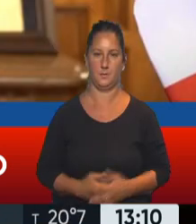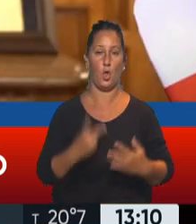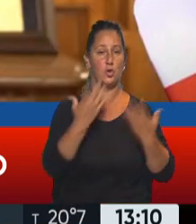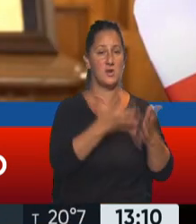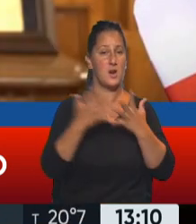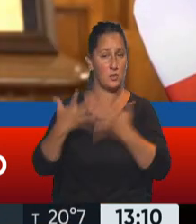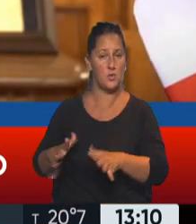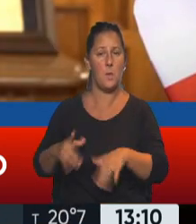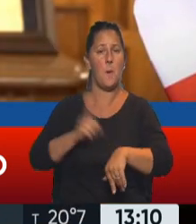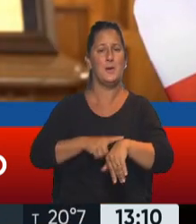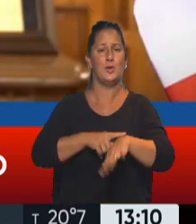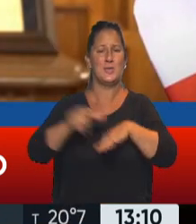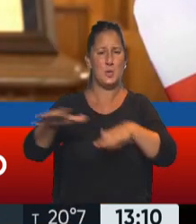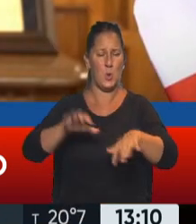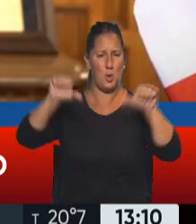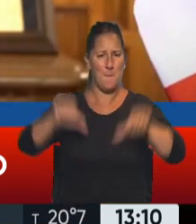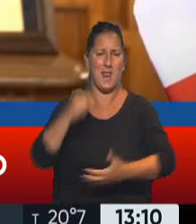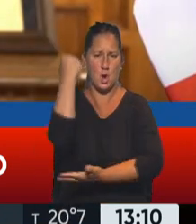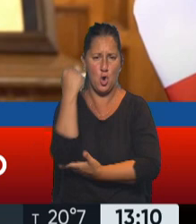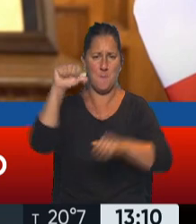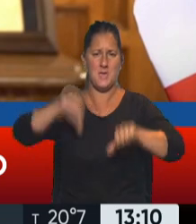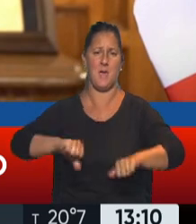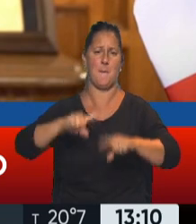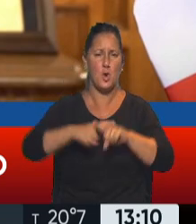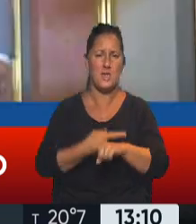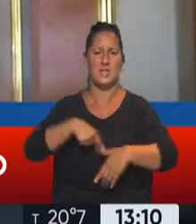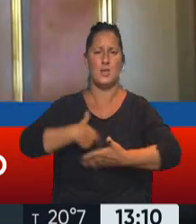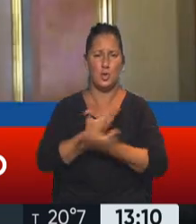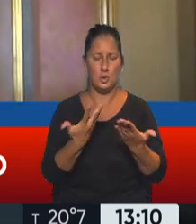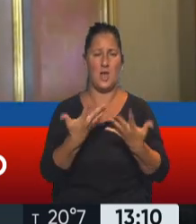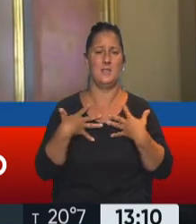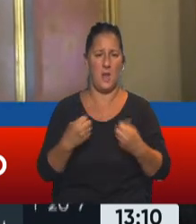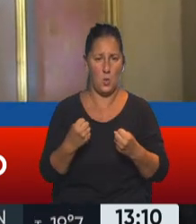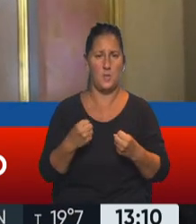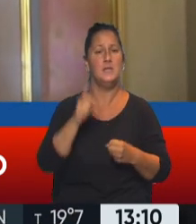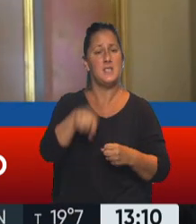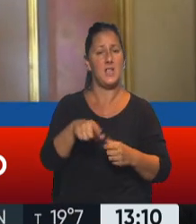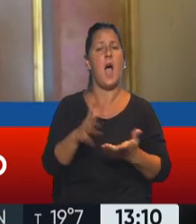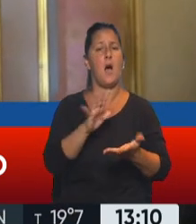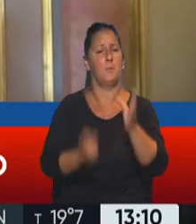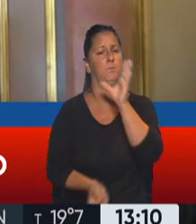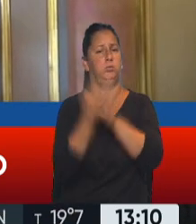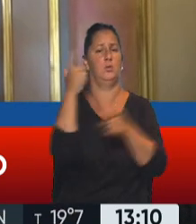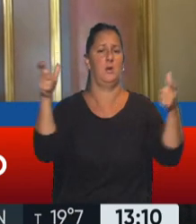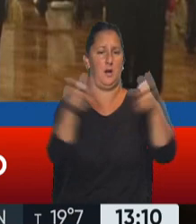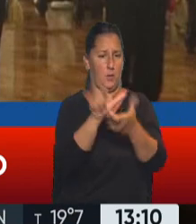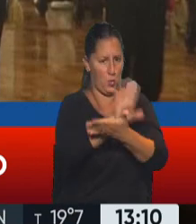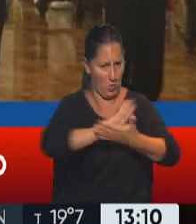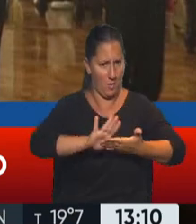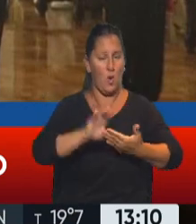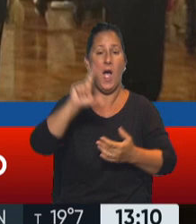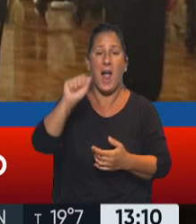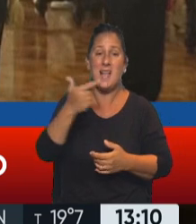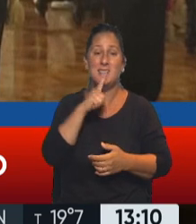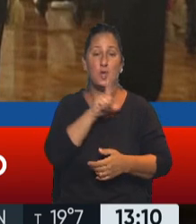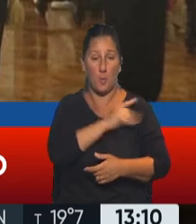una crisis sanitaria, económica, política, social. Si bien logró formar un nuevo gabinete, Castillo continúa rodeado